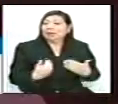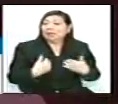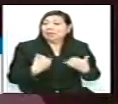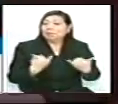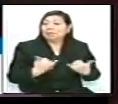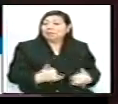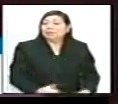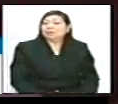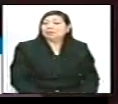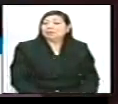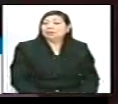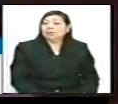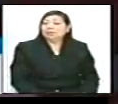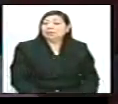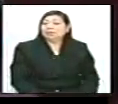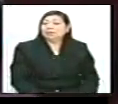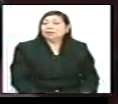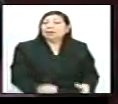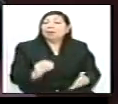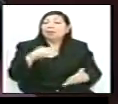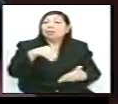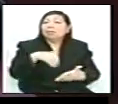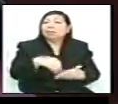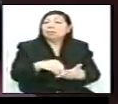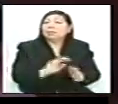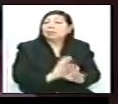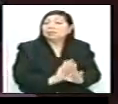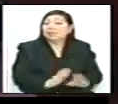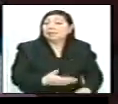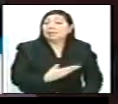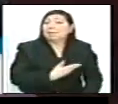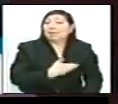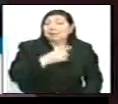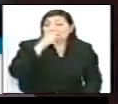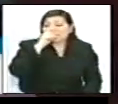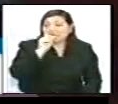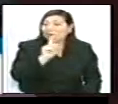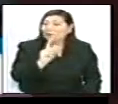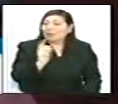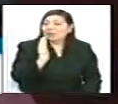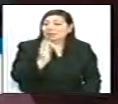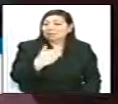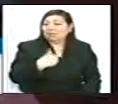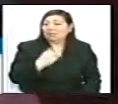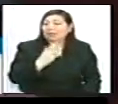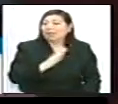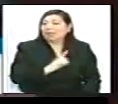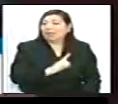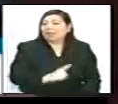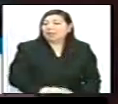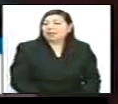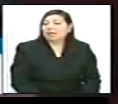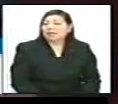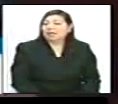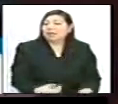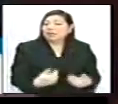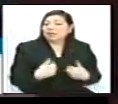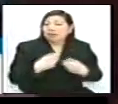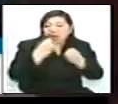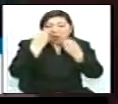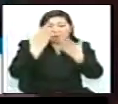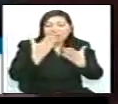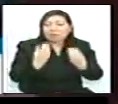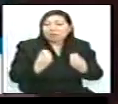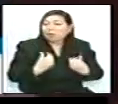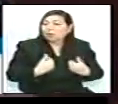esta mesa es una propuesta. El presidente Vizcarra no es mi jefe. No tengo que obedecerlo